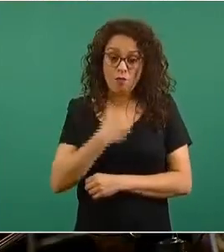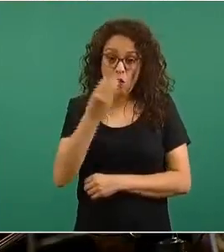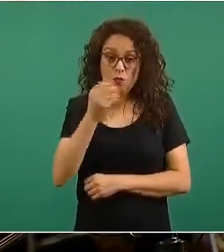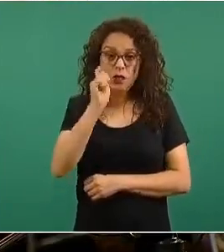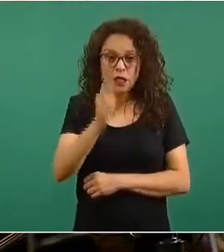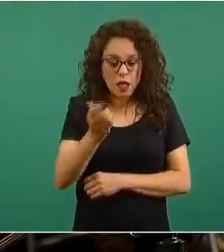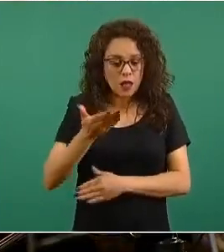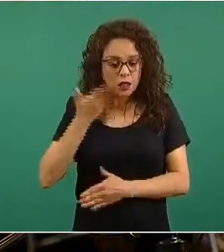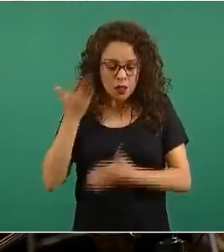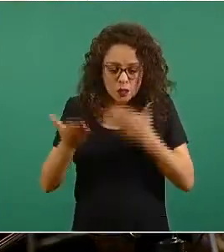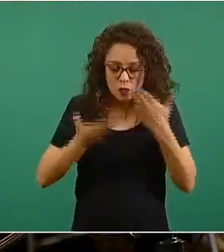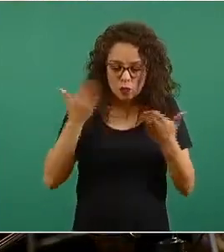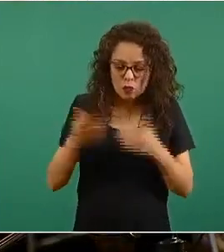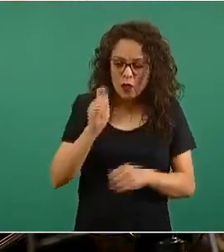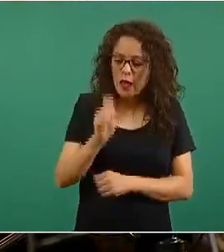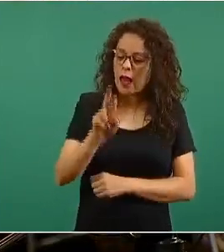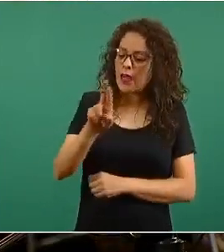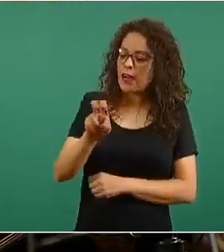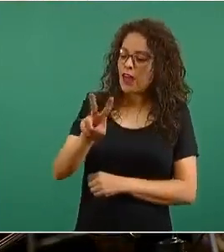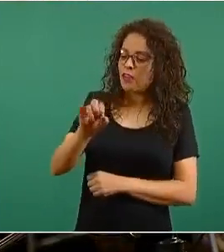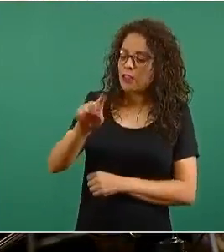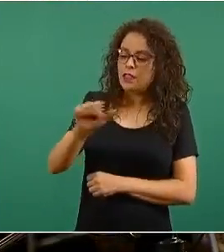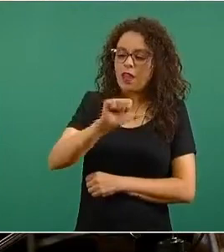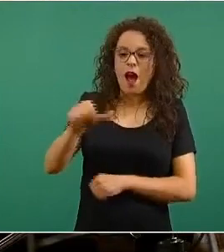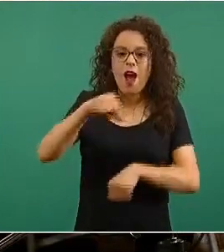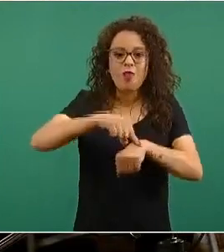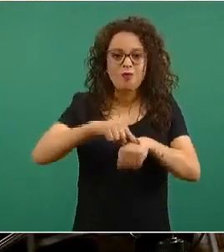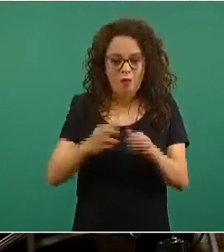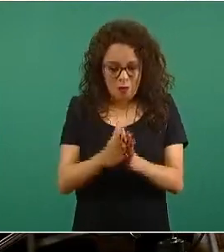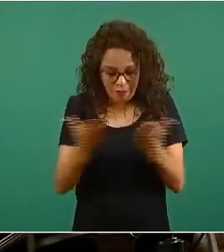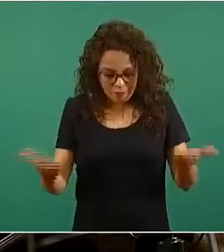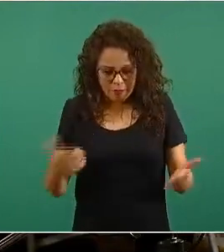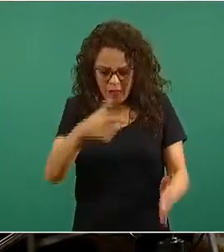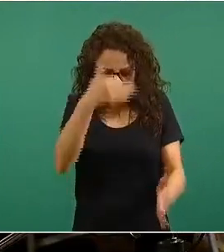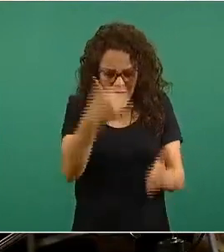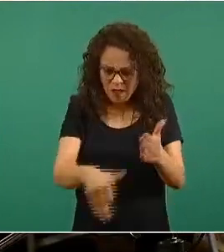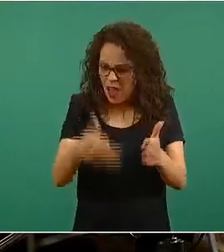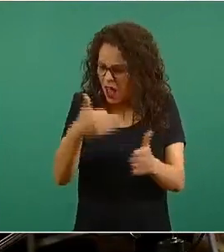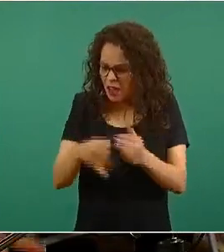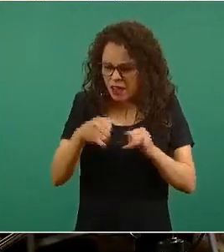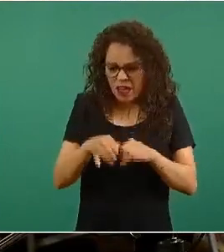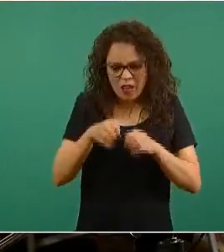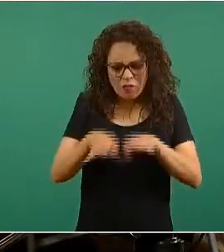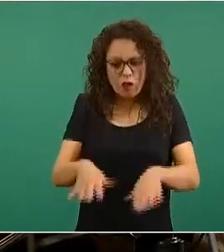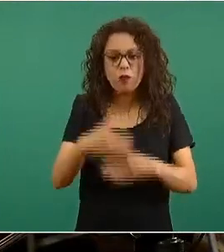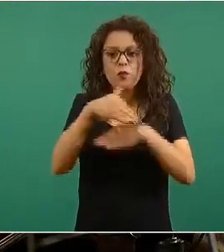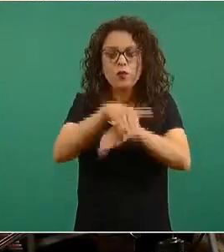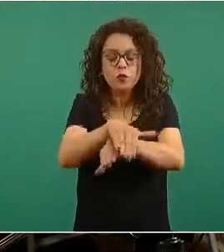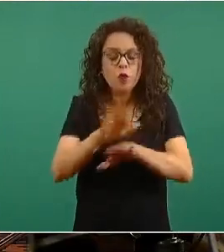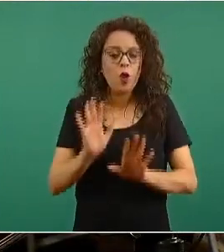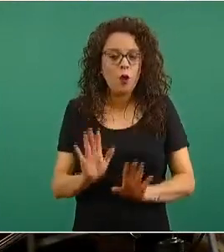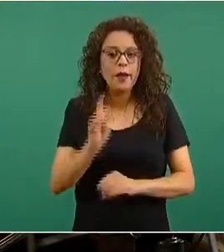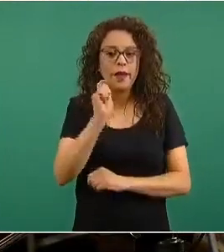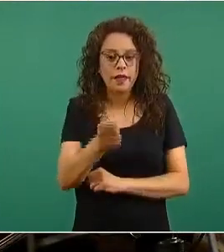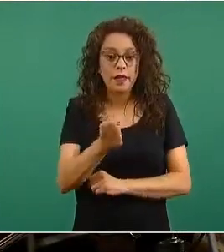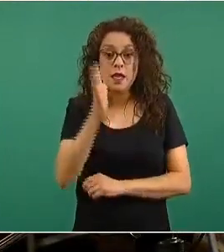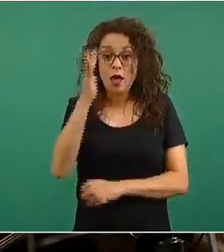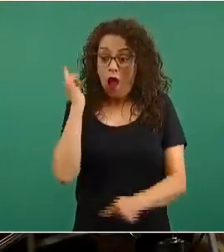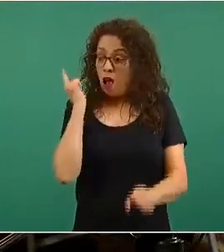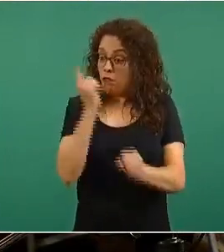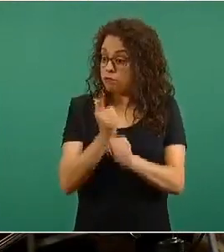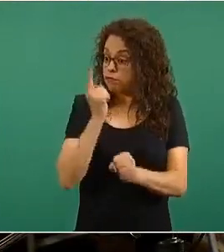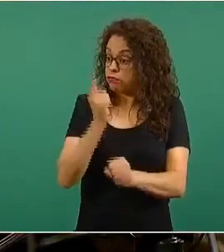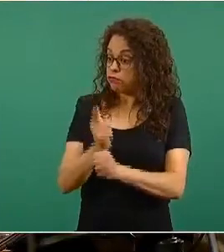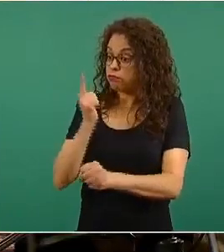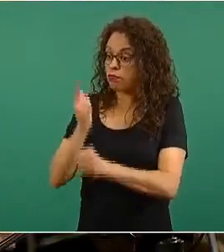en las revistas médicas y no he encontrado mucha información sobre si hay secuelas ya identificadas